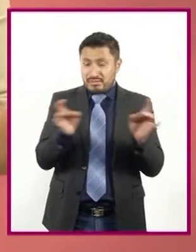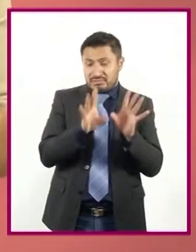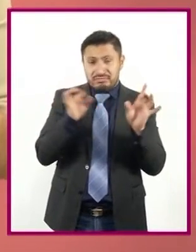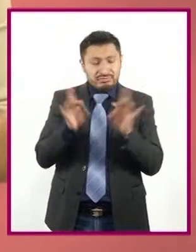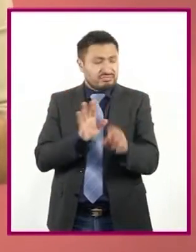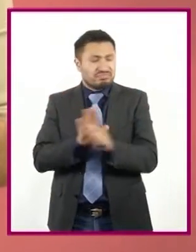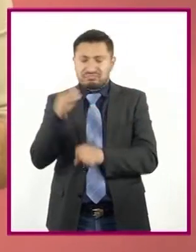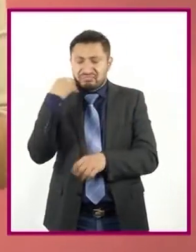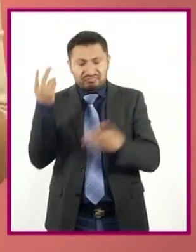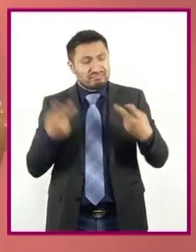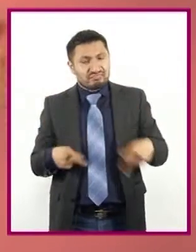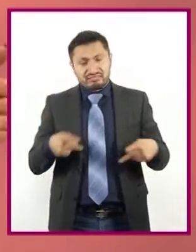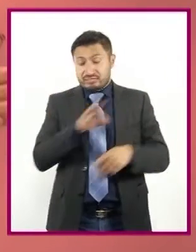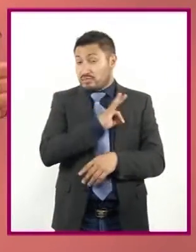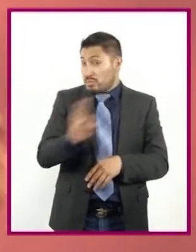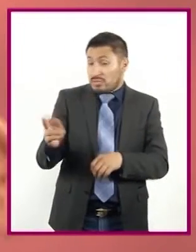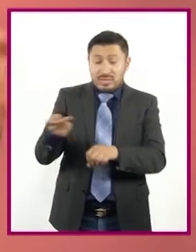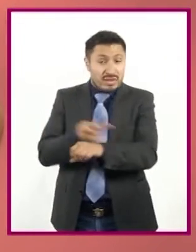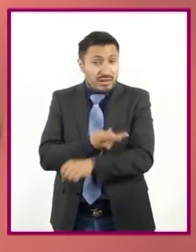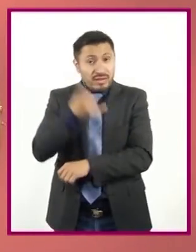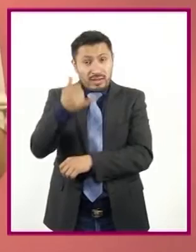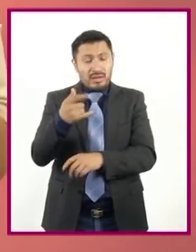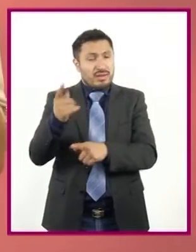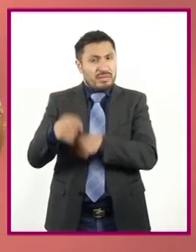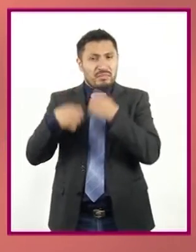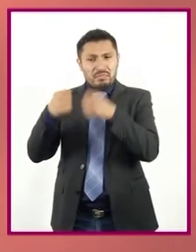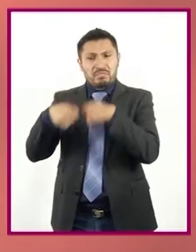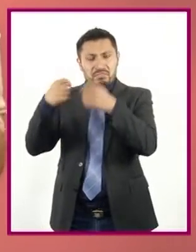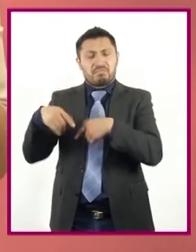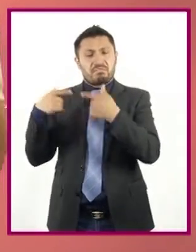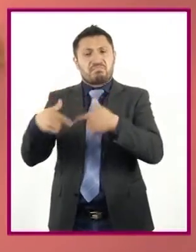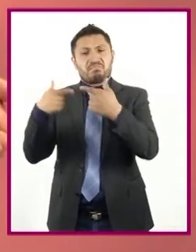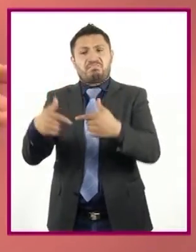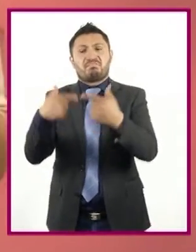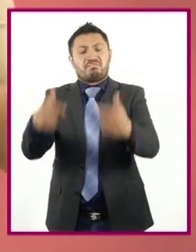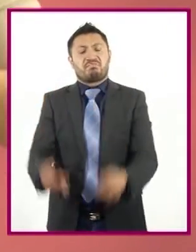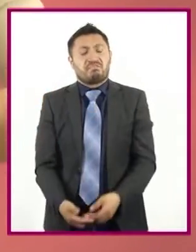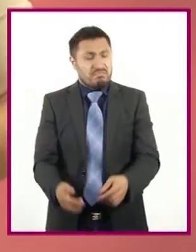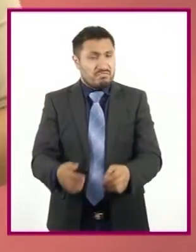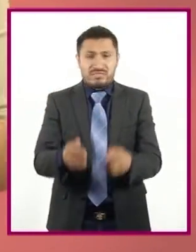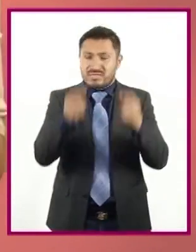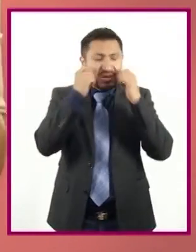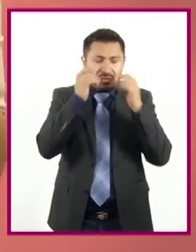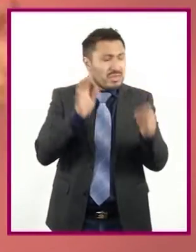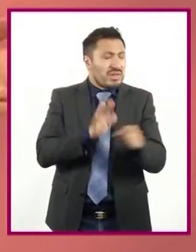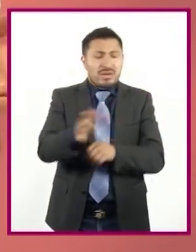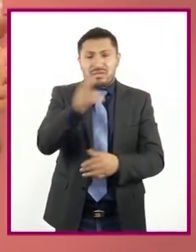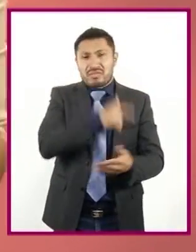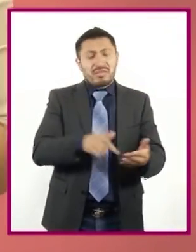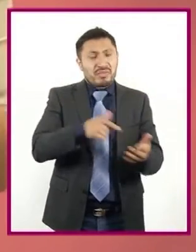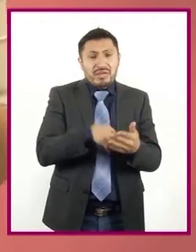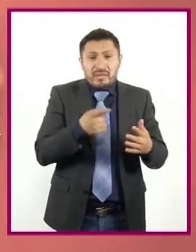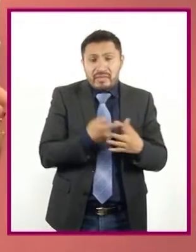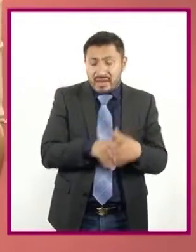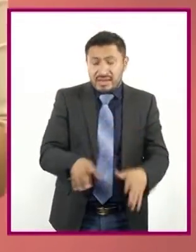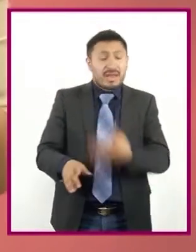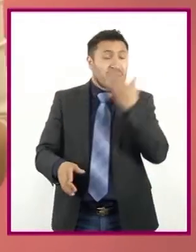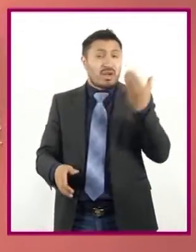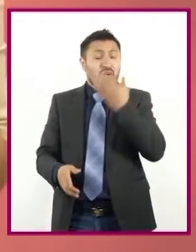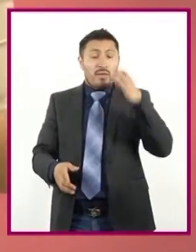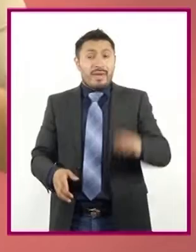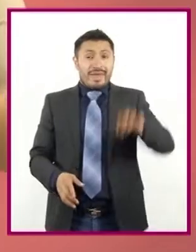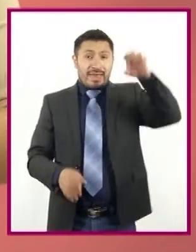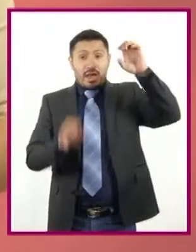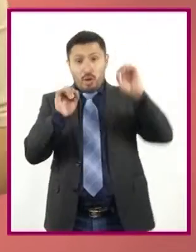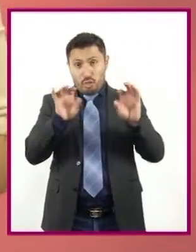cualquier persona puede enfrentar y se transmiten de generación en generación sin importar el origen, las costumbres, la edad o